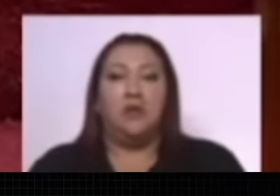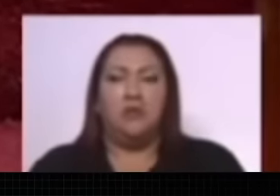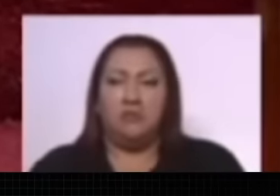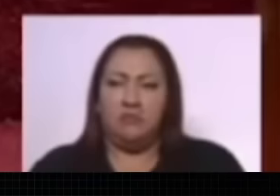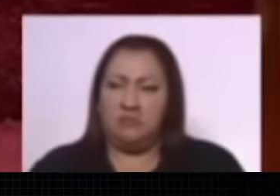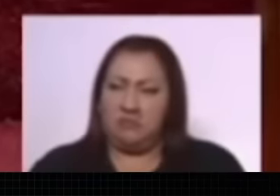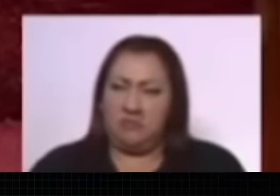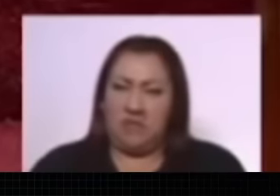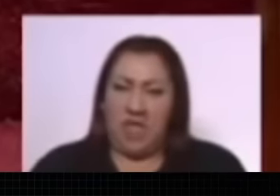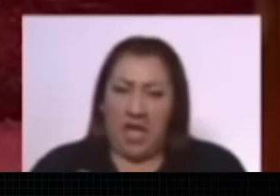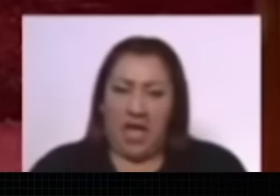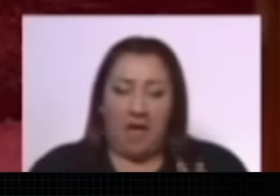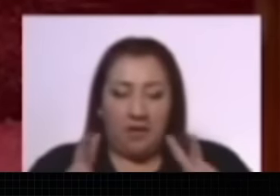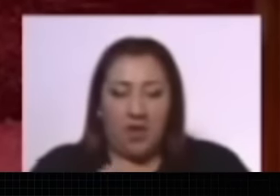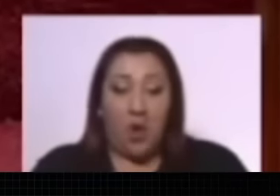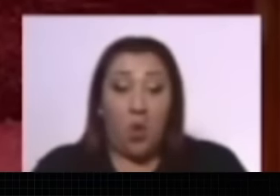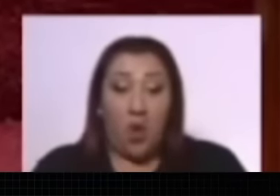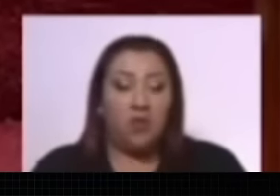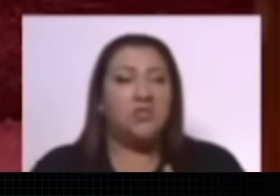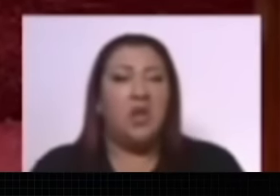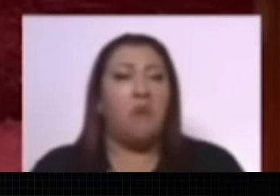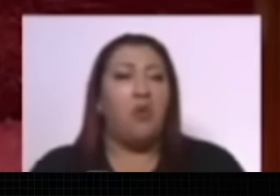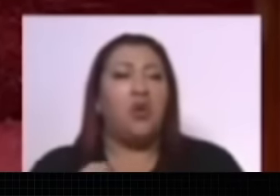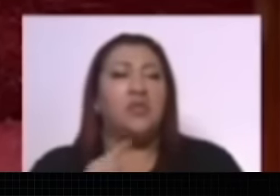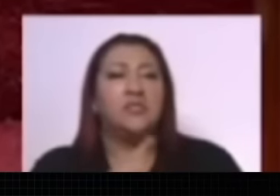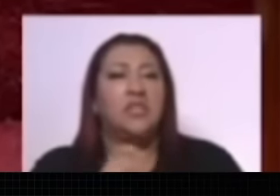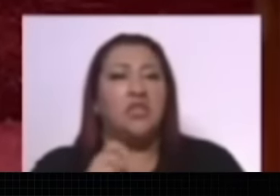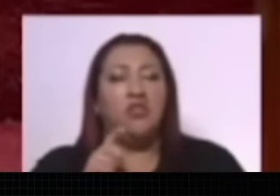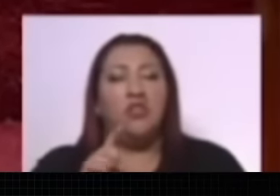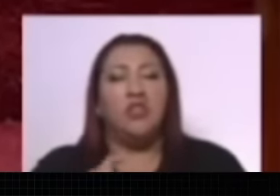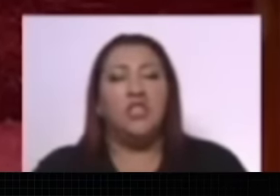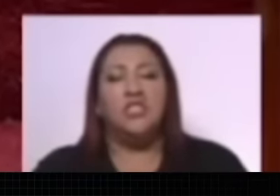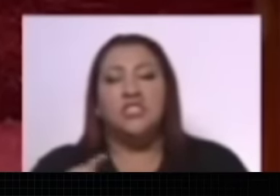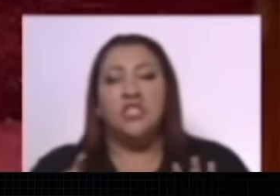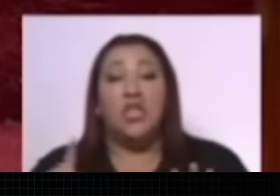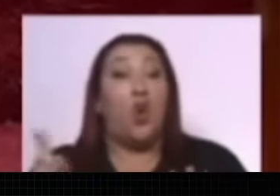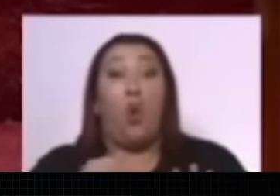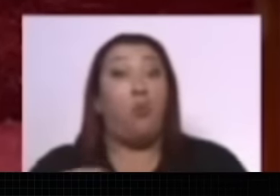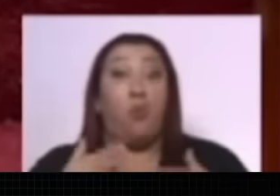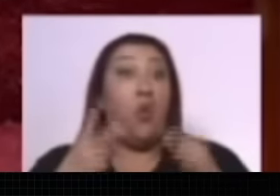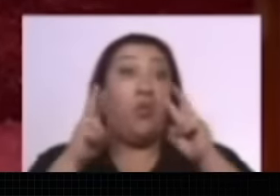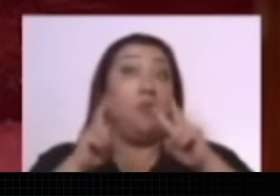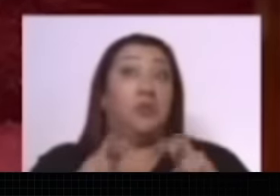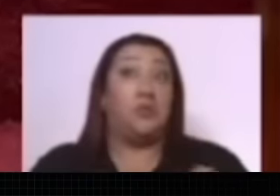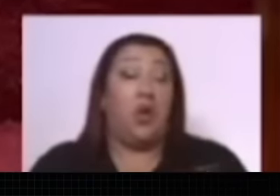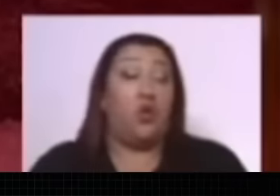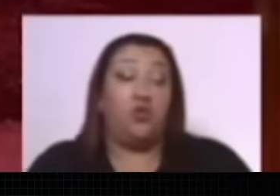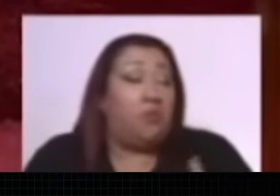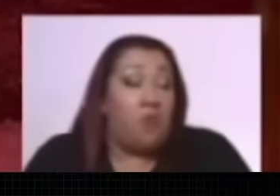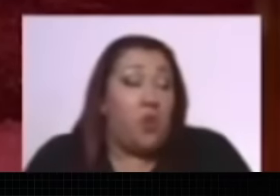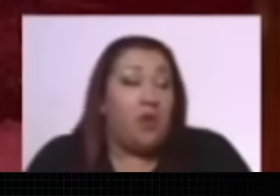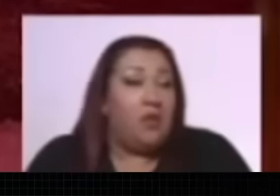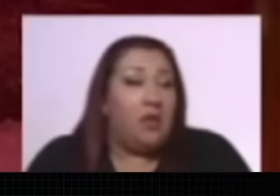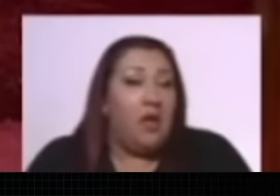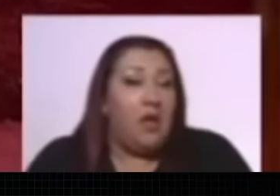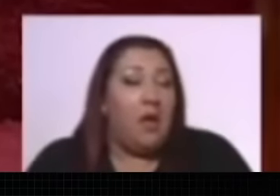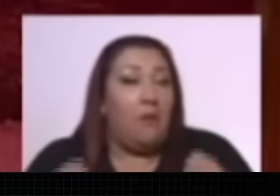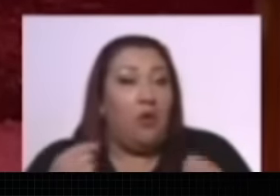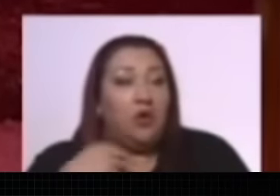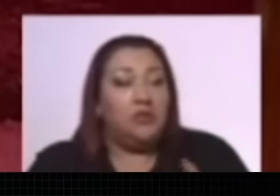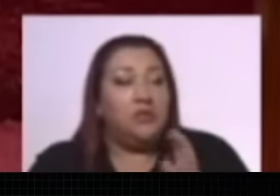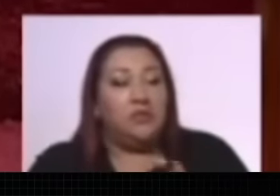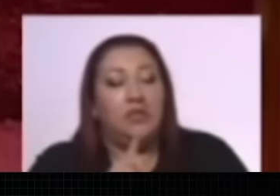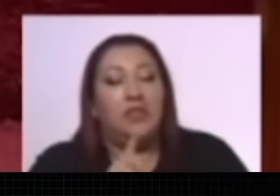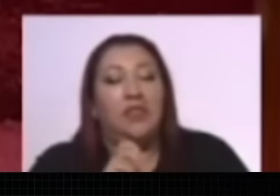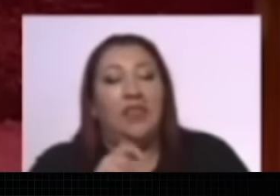Abro la investigación, pero la cierro porque el 117 me dice que no debo investigar más que por tales